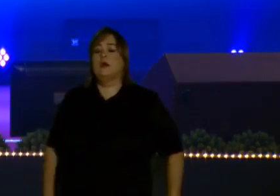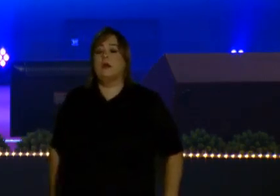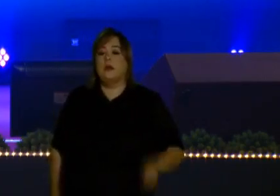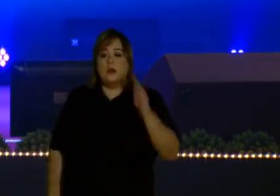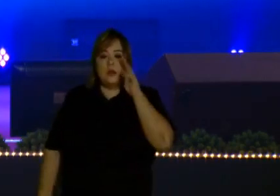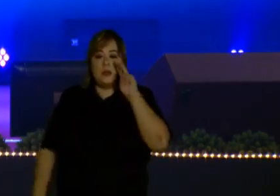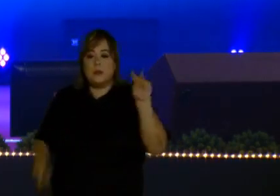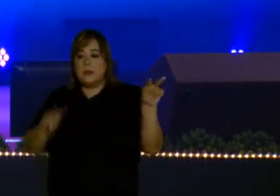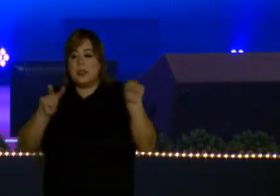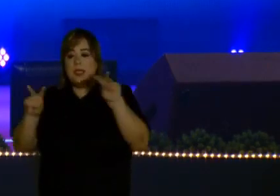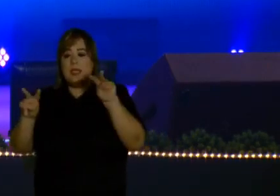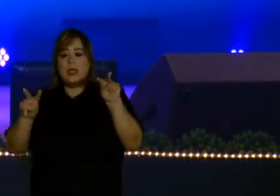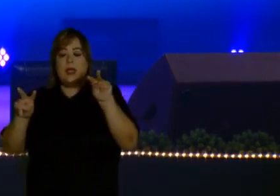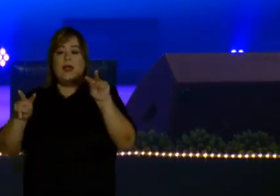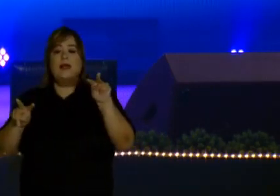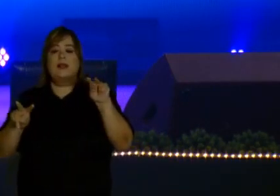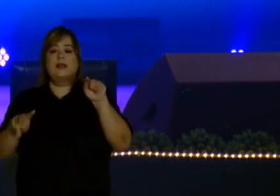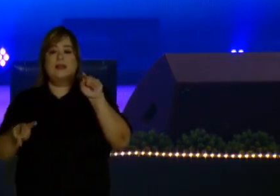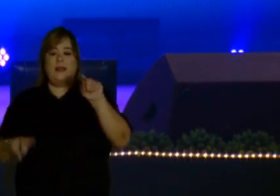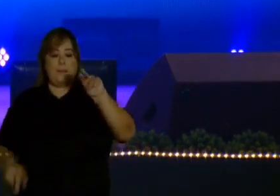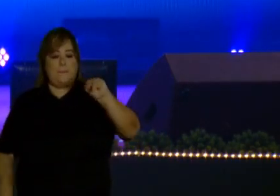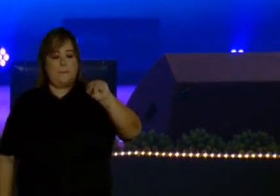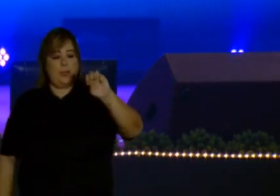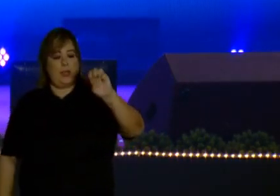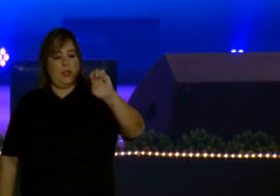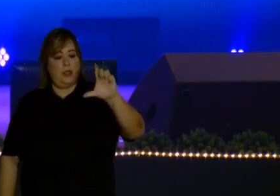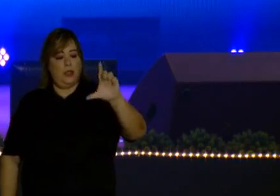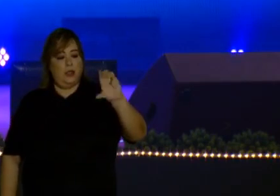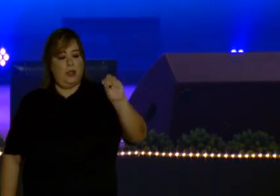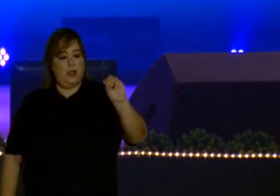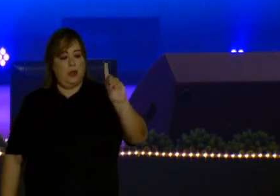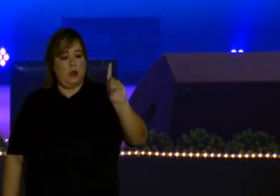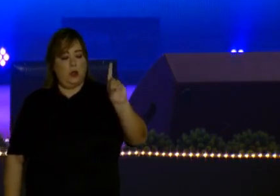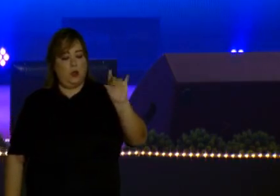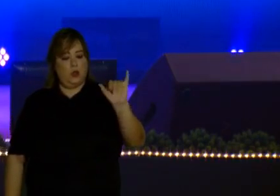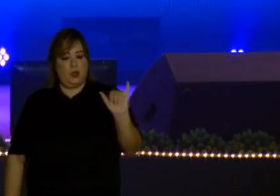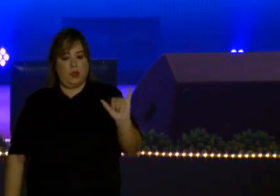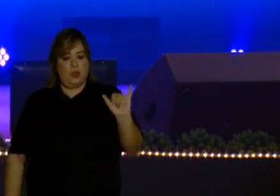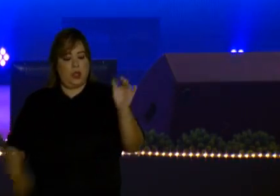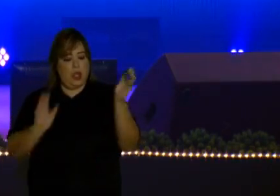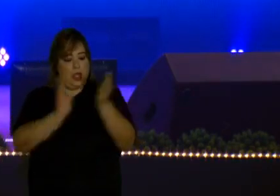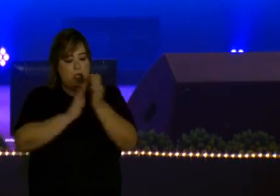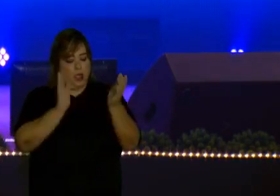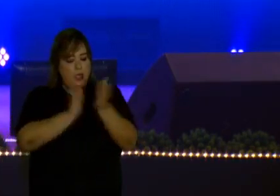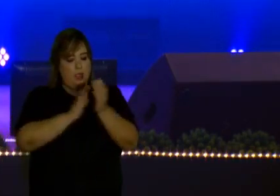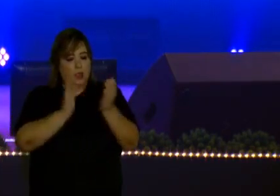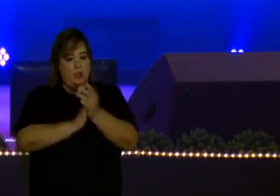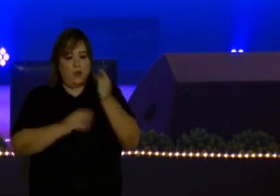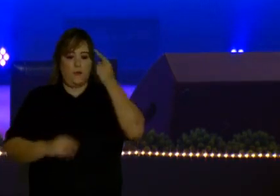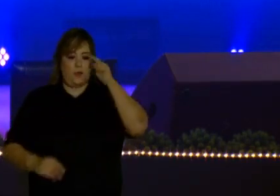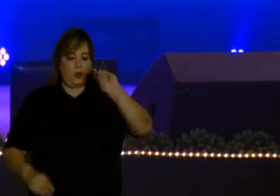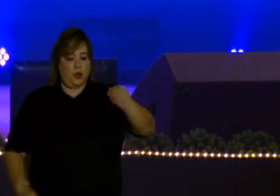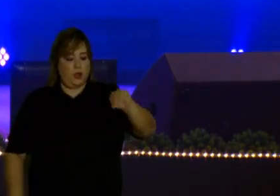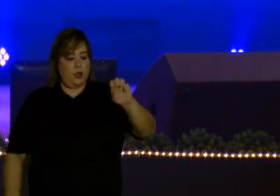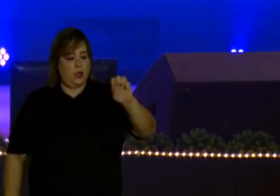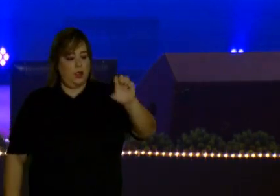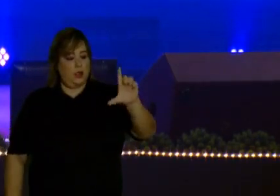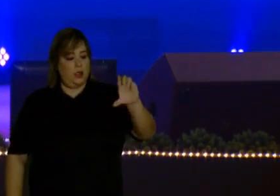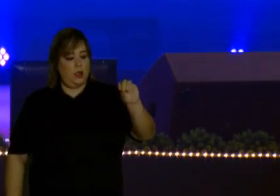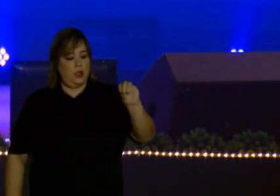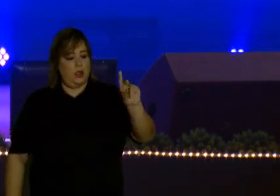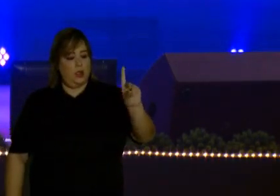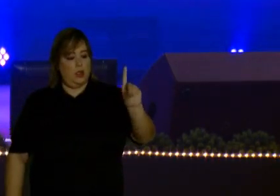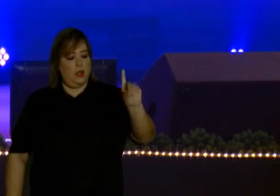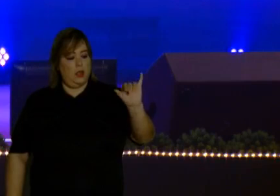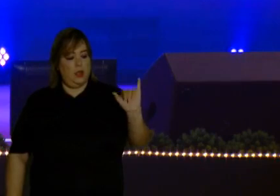ministra tan poderosa, Melody, cumple años en septiembre. Un aplauso al Señor por Melody. Ramón, tu cumpleaños. Mira, cumpleaños,